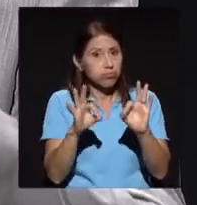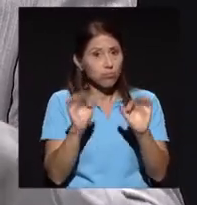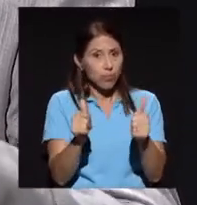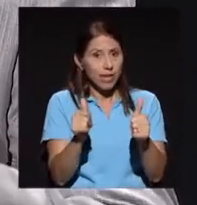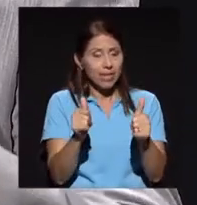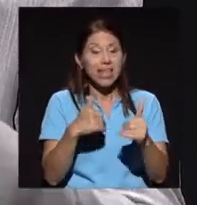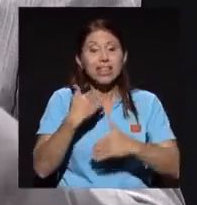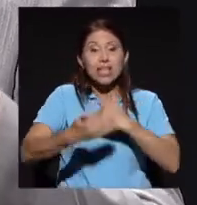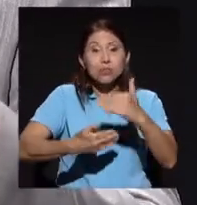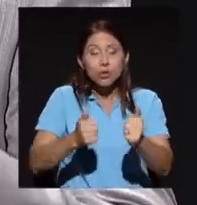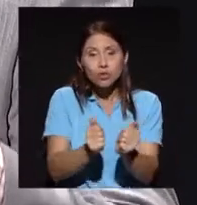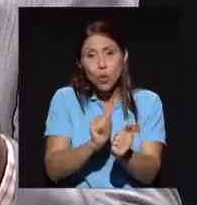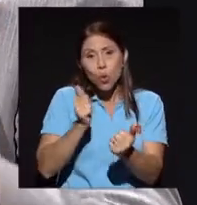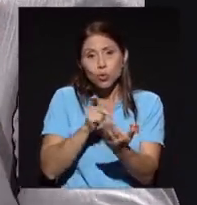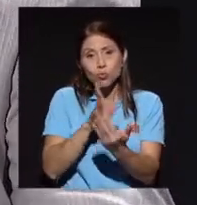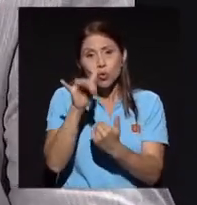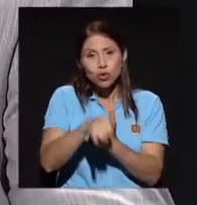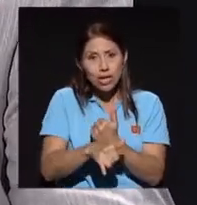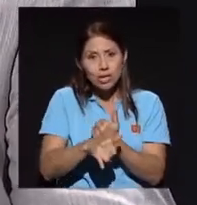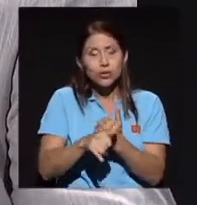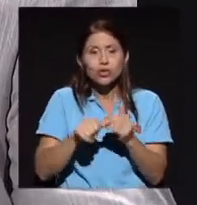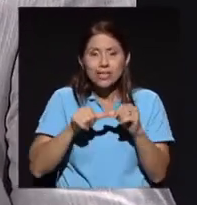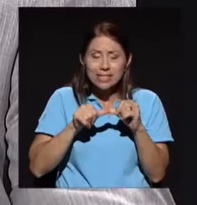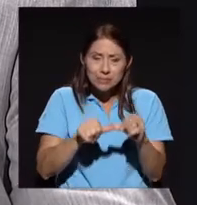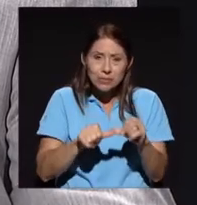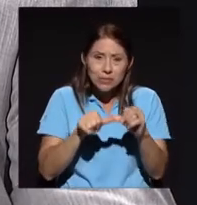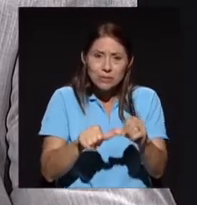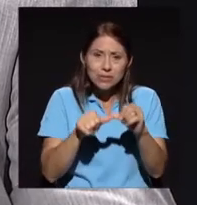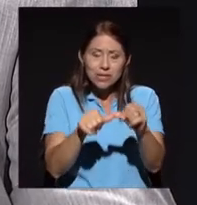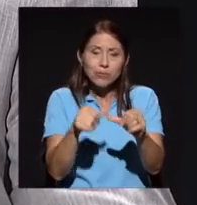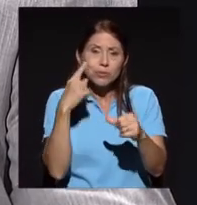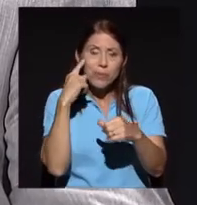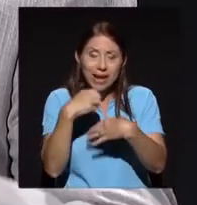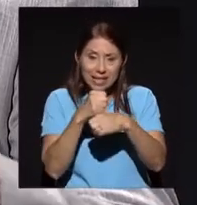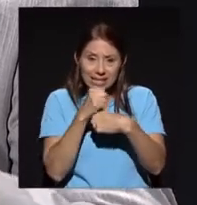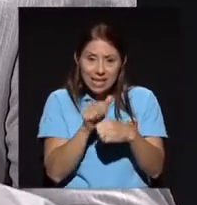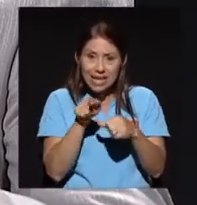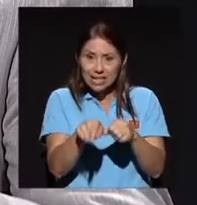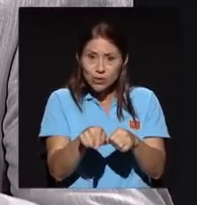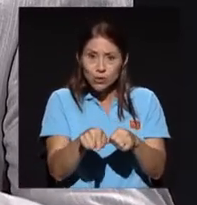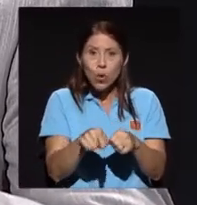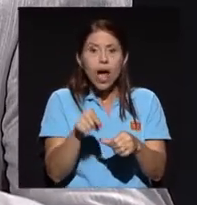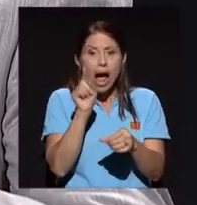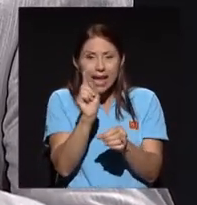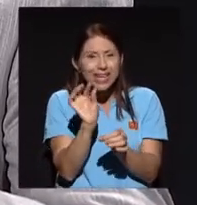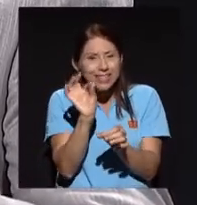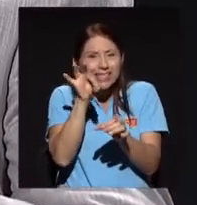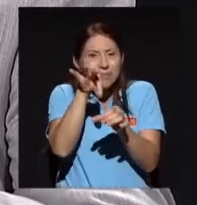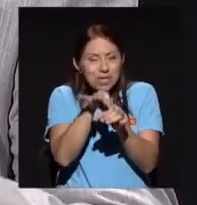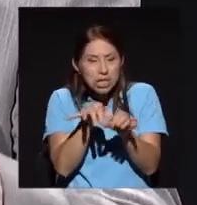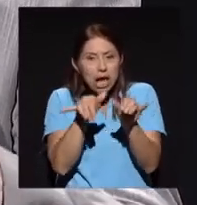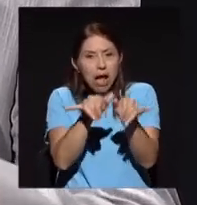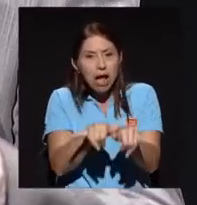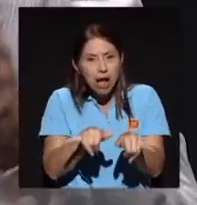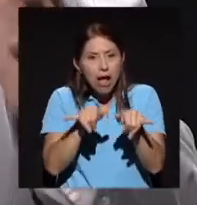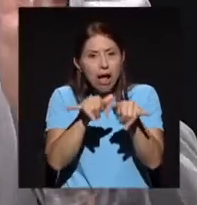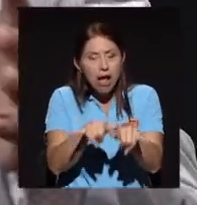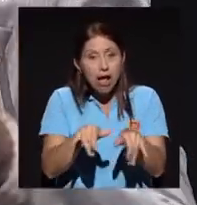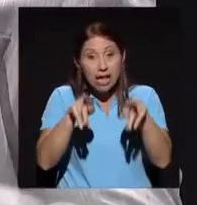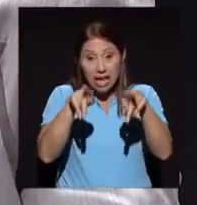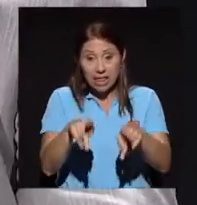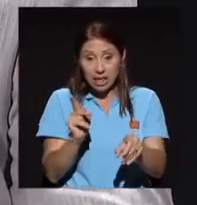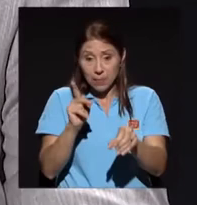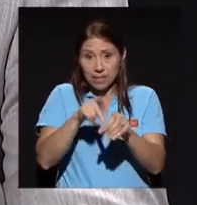investigación seguimos empujando para que se hiciera eso de una manera más sistemática, y la semilla quedó ahí. Gente que participó en ese proceso, con el tiempo